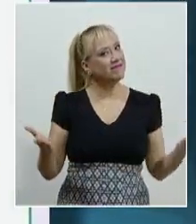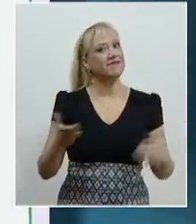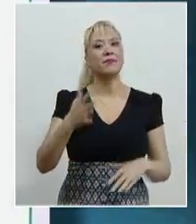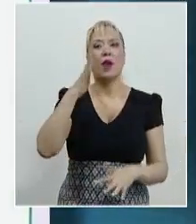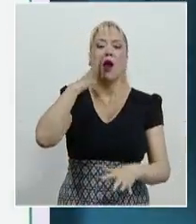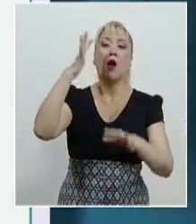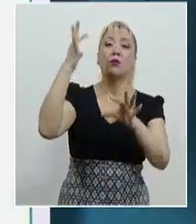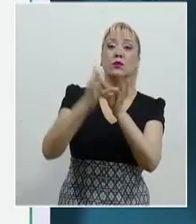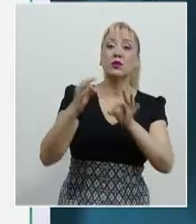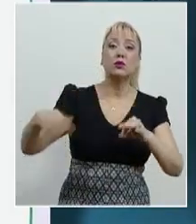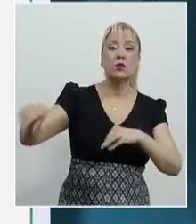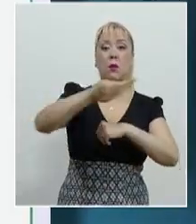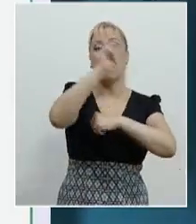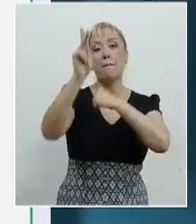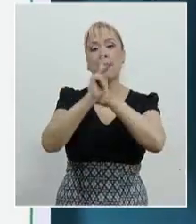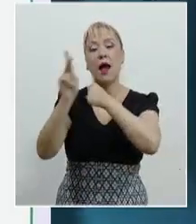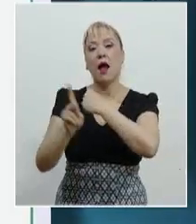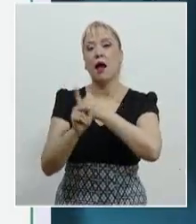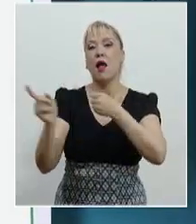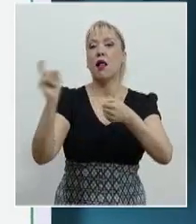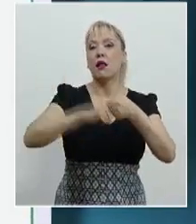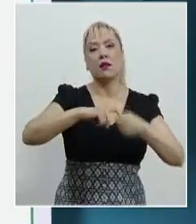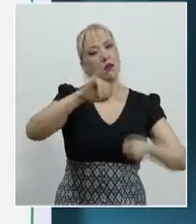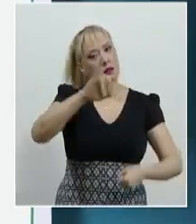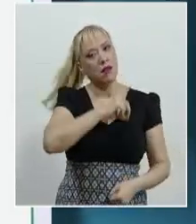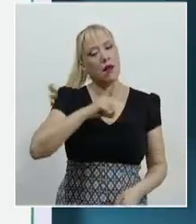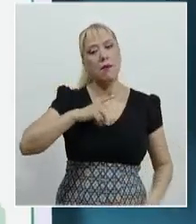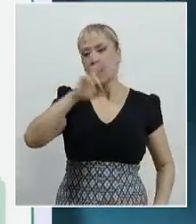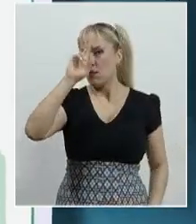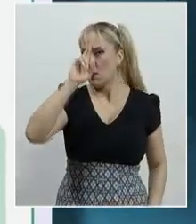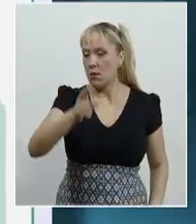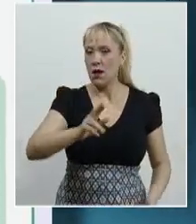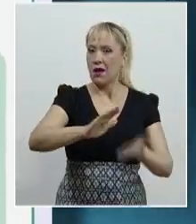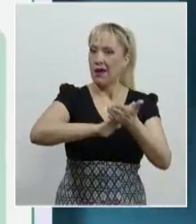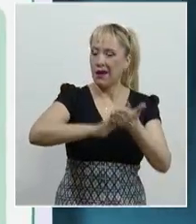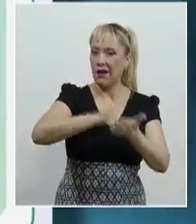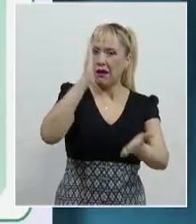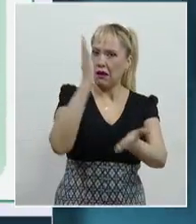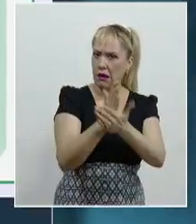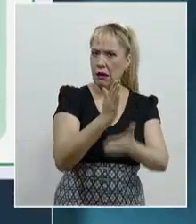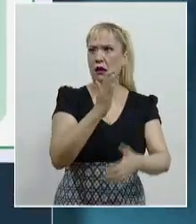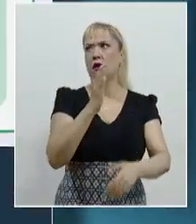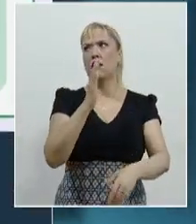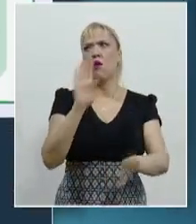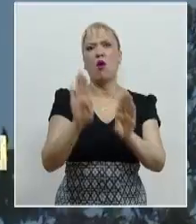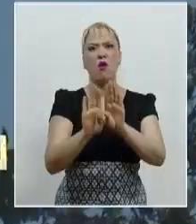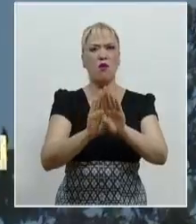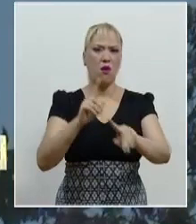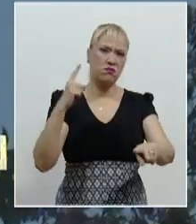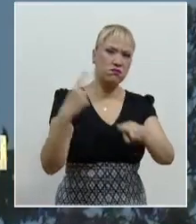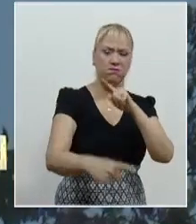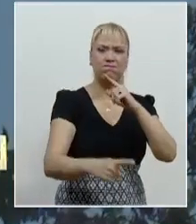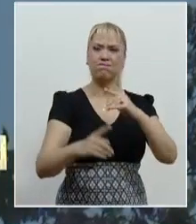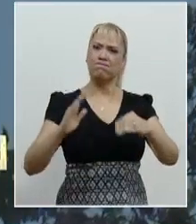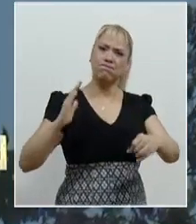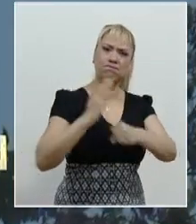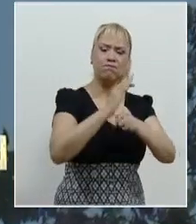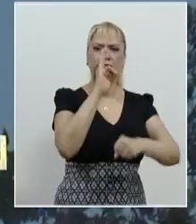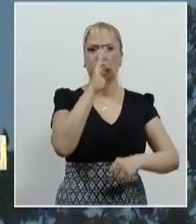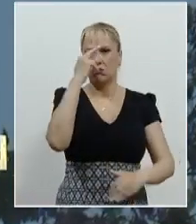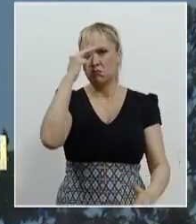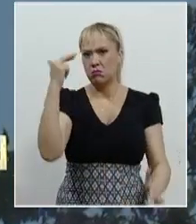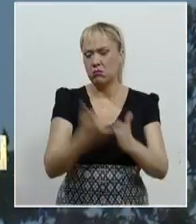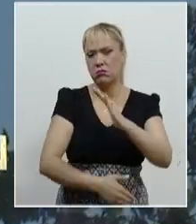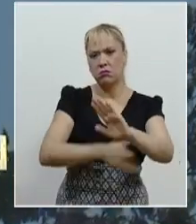compromiso de los estados para prevenir, eliminar, prohibir y sancionar todos los actos de discriminación racial e intolerancia,